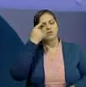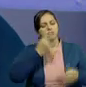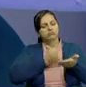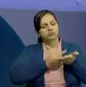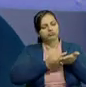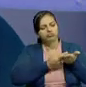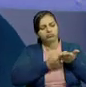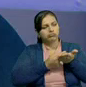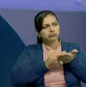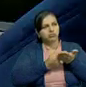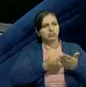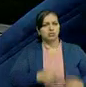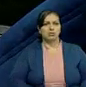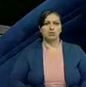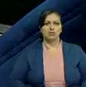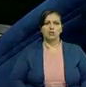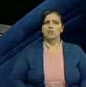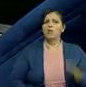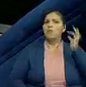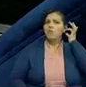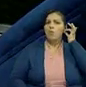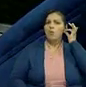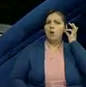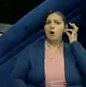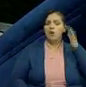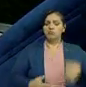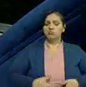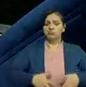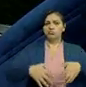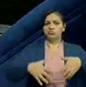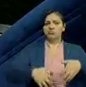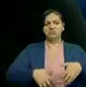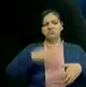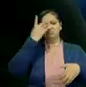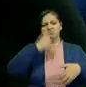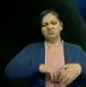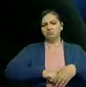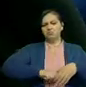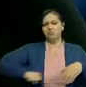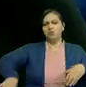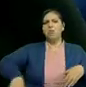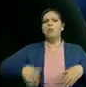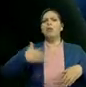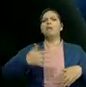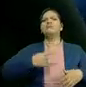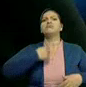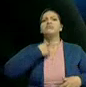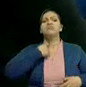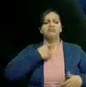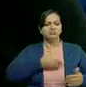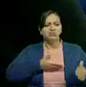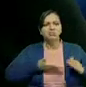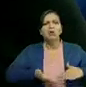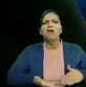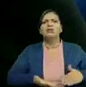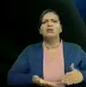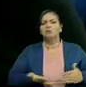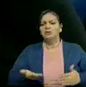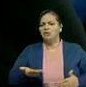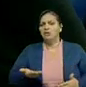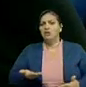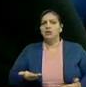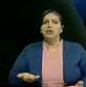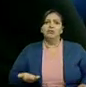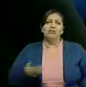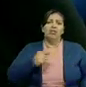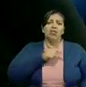y consecuencias de un aborto. Monseñor, en caso de que la Asamblea hoy, o si no alcanzan a votar hoy, pero siguen debatiendo,